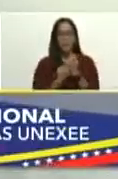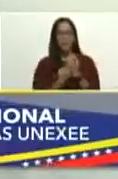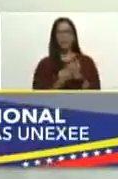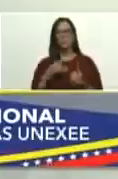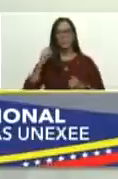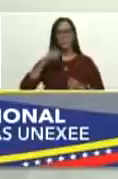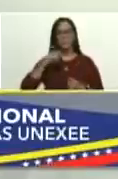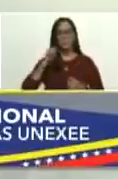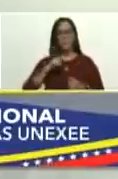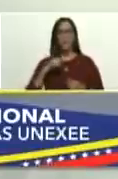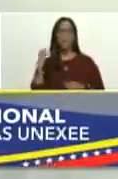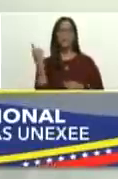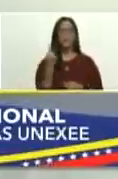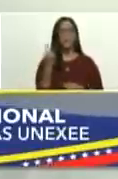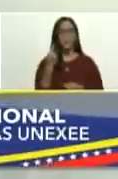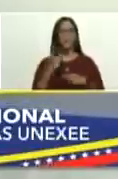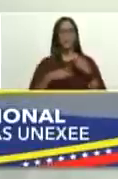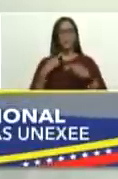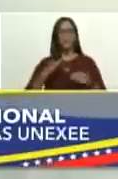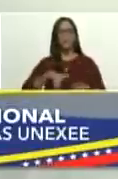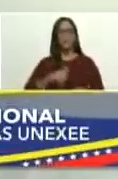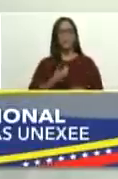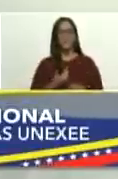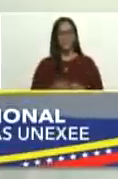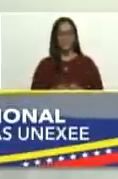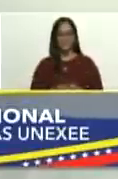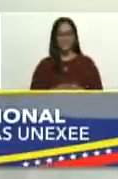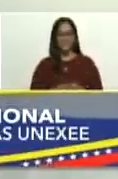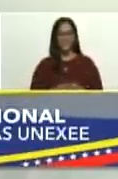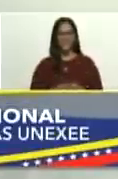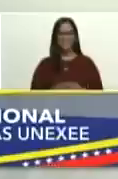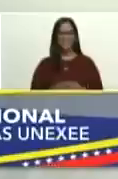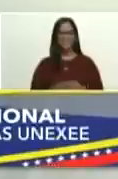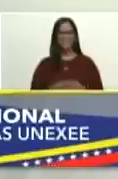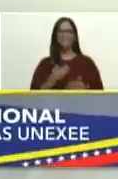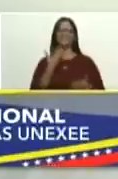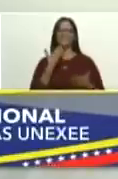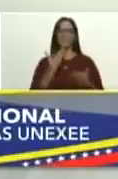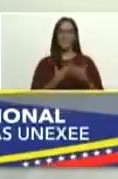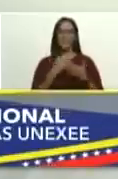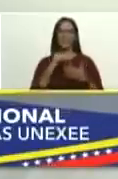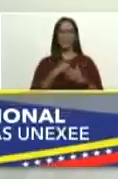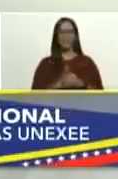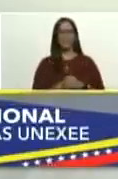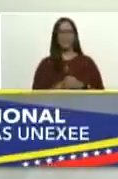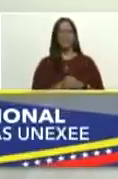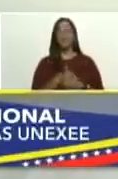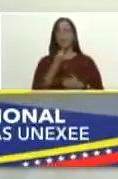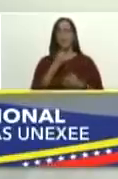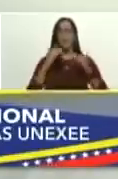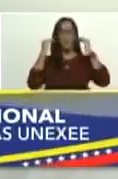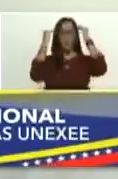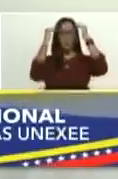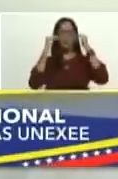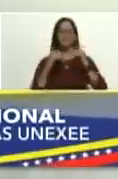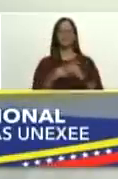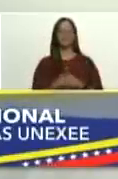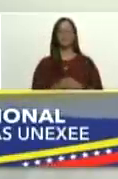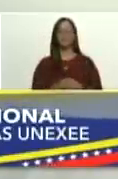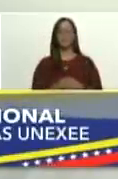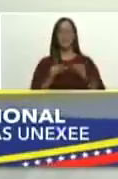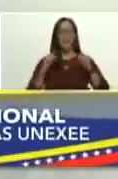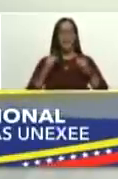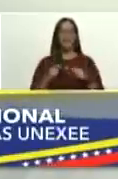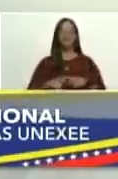merecido, porque solo en revolución es posible. Gracias, Iraima. Bueno, mi comandante, aquí estamos entrando